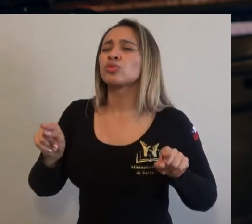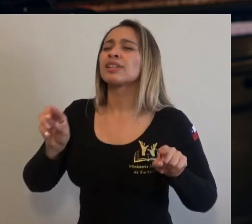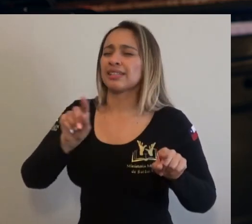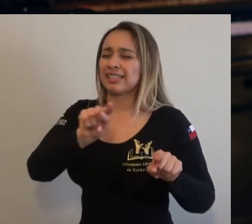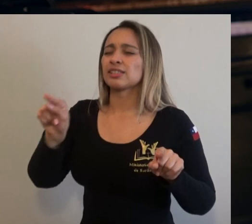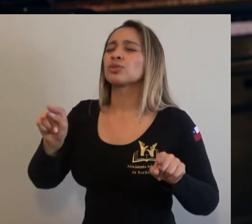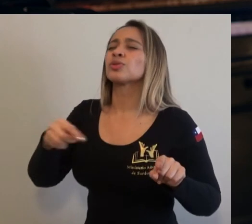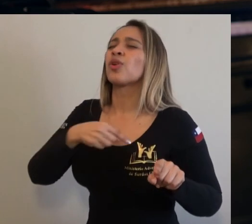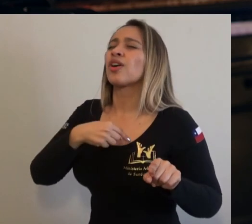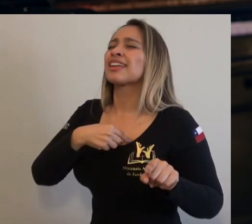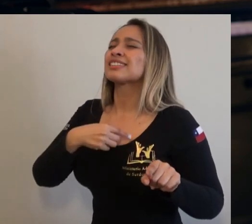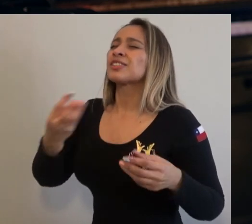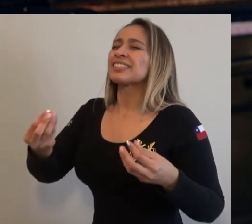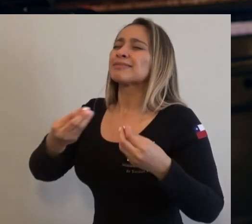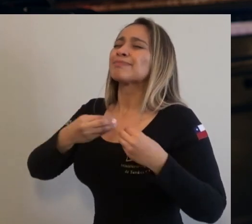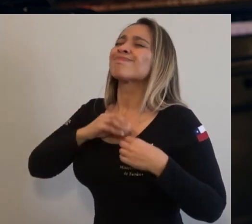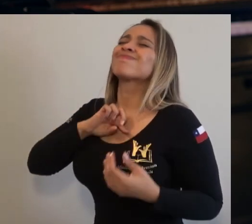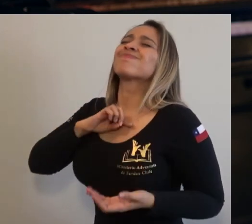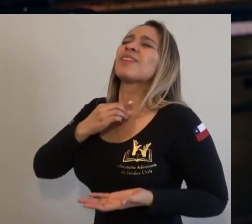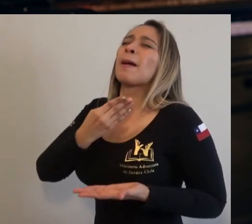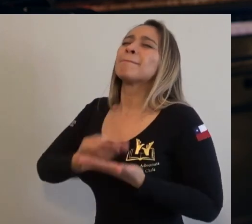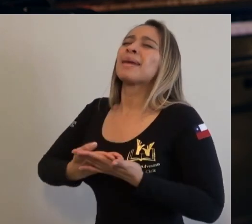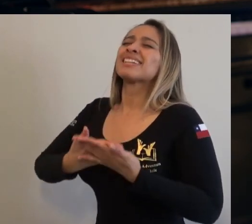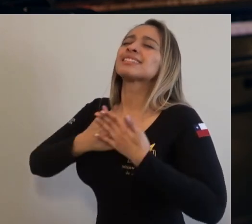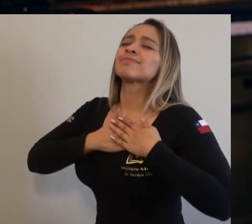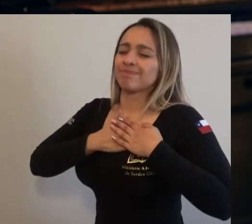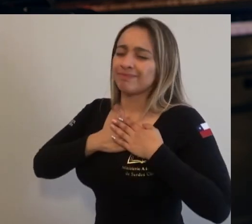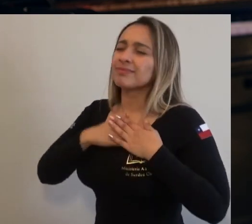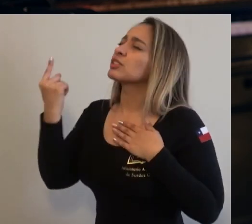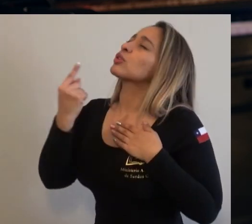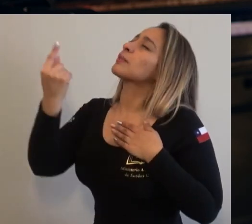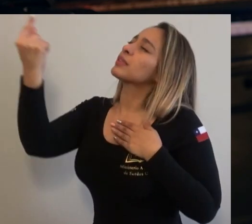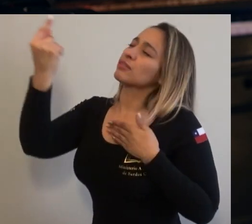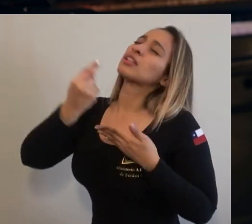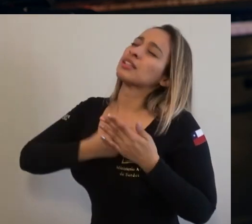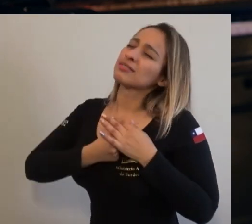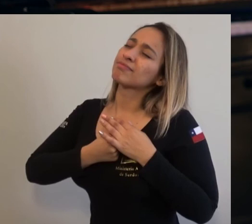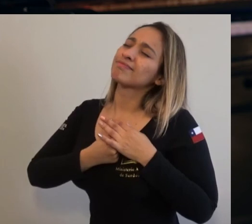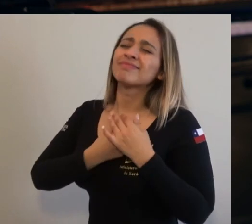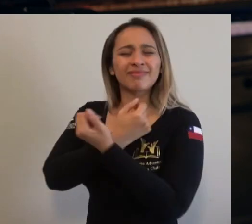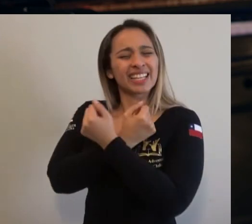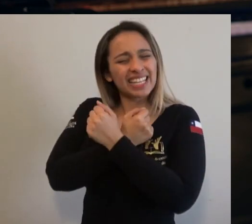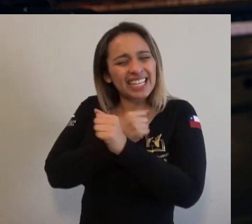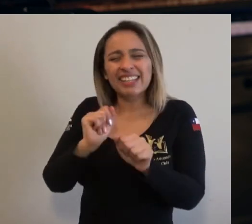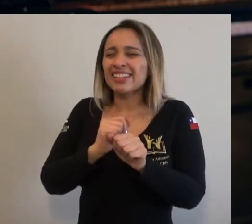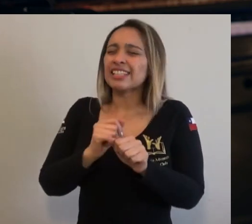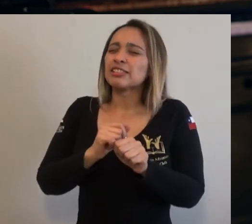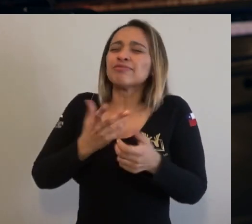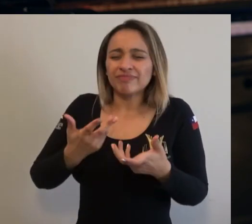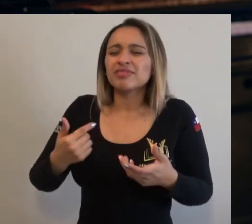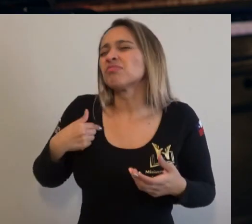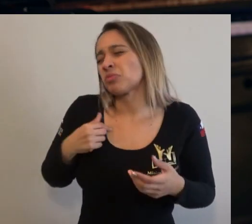corazones esa paz que tú solamente das. Señor, líbranos de todo pecado, de